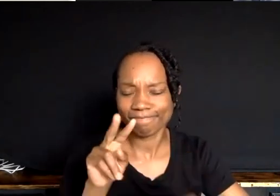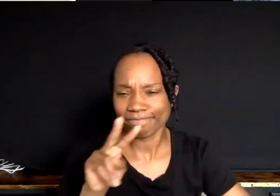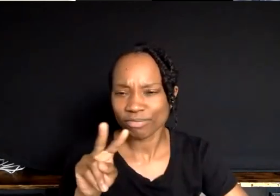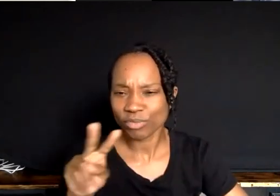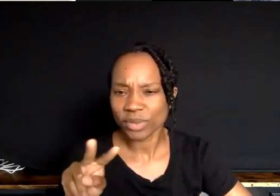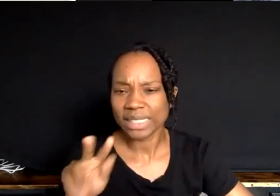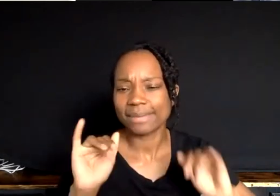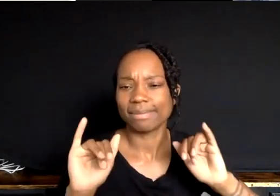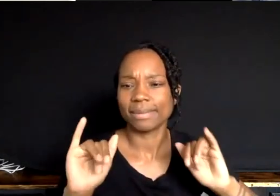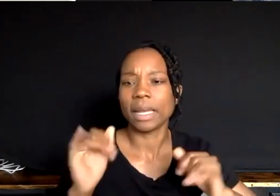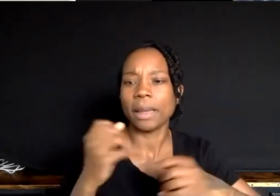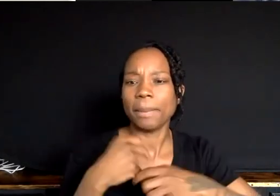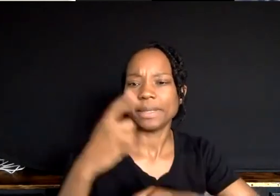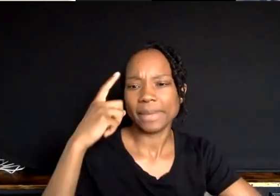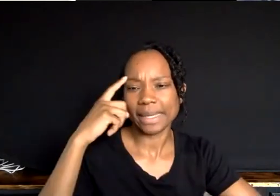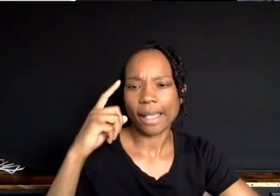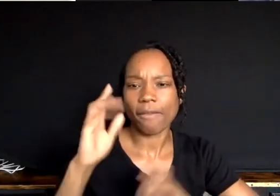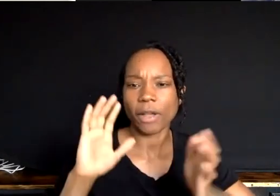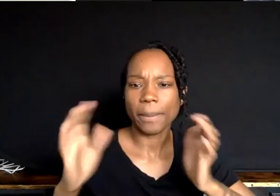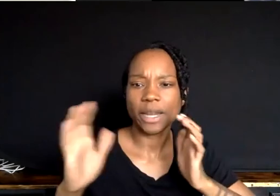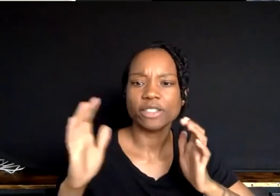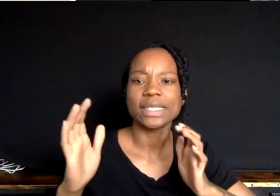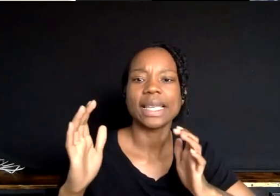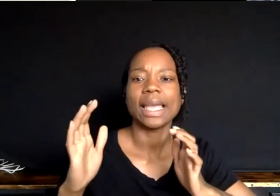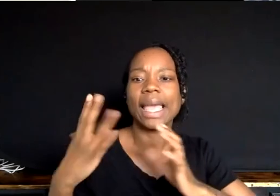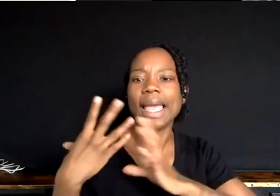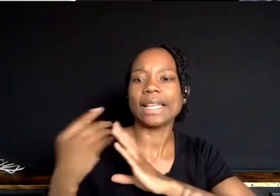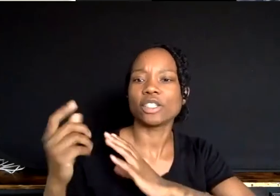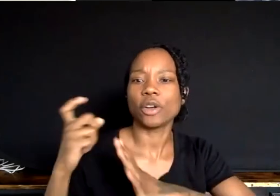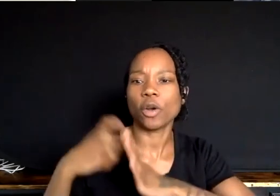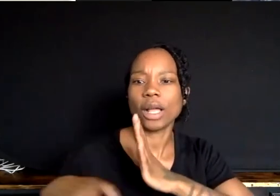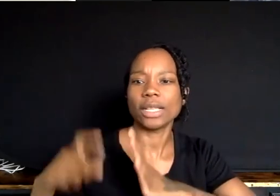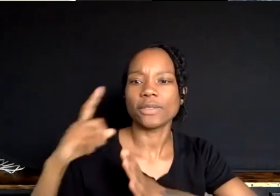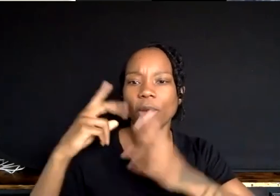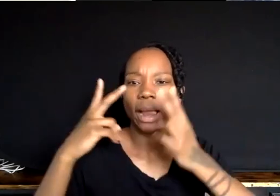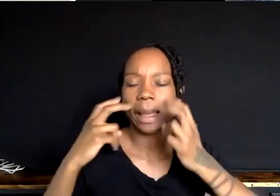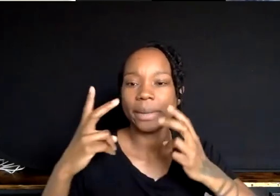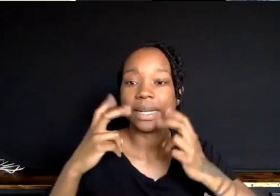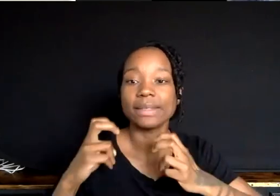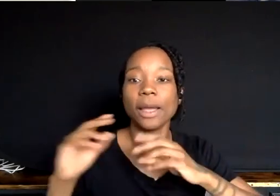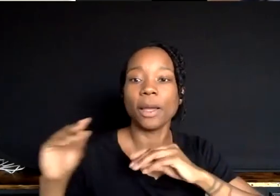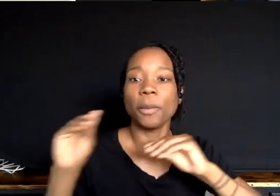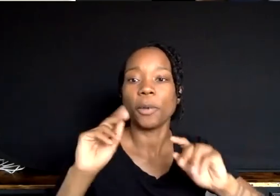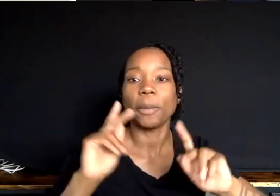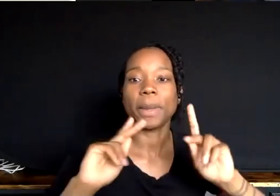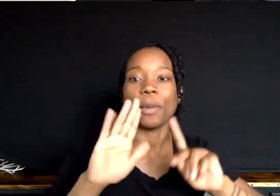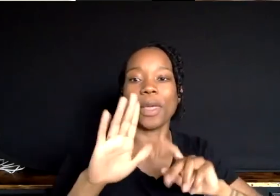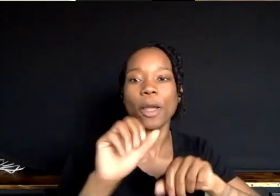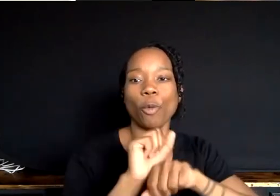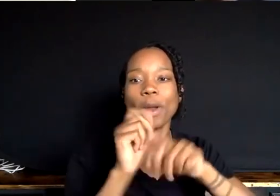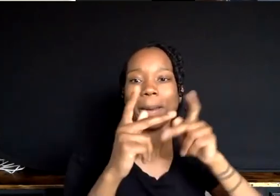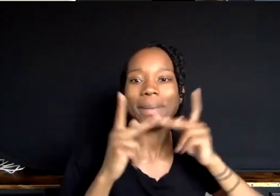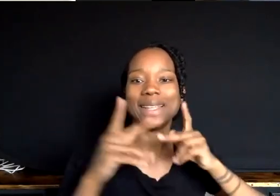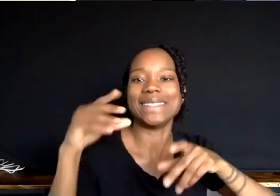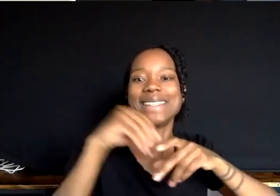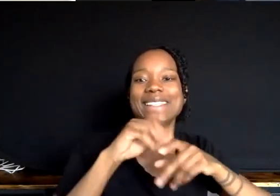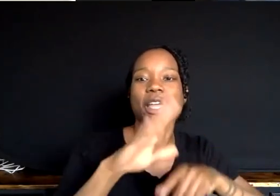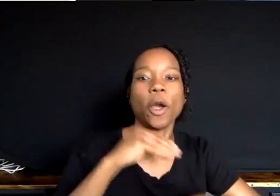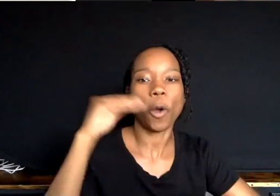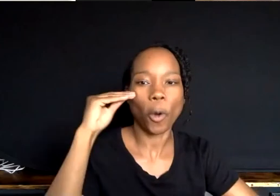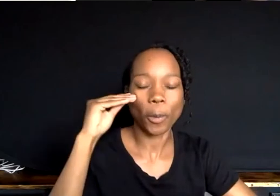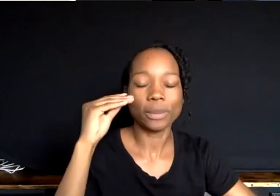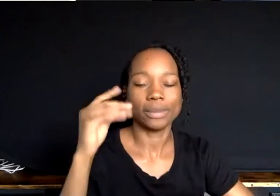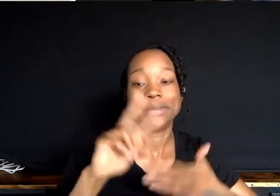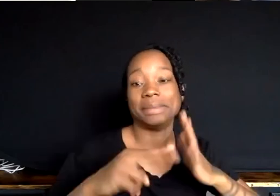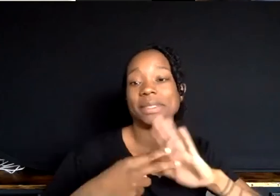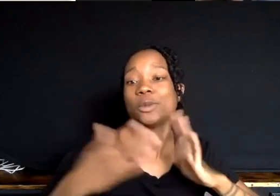veo aquí algo, me hace pensar en comparar los gastos externos en el capitalismo